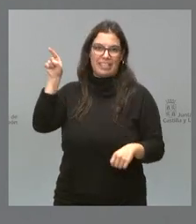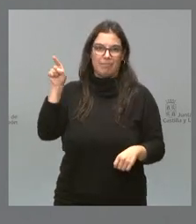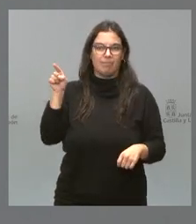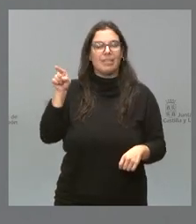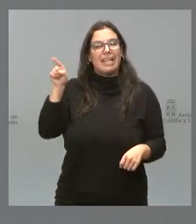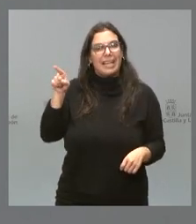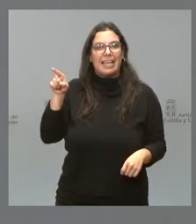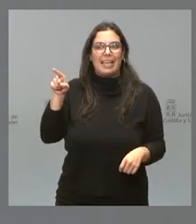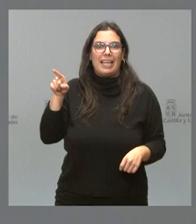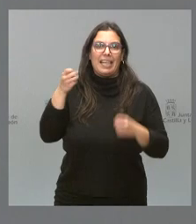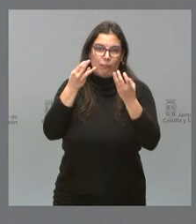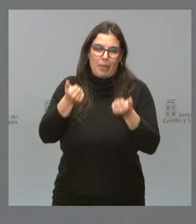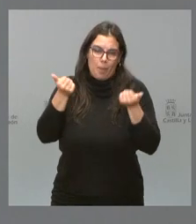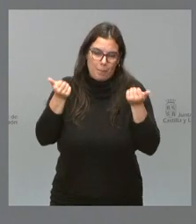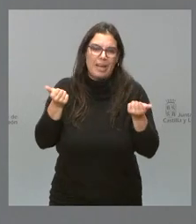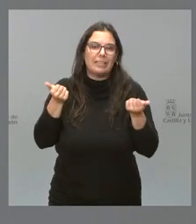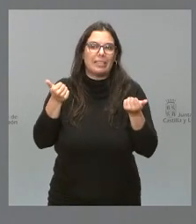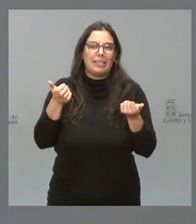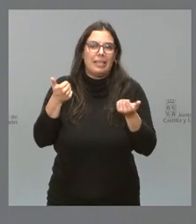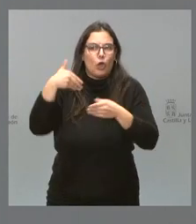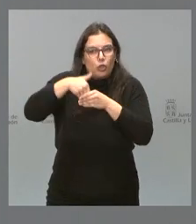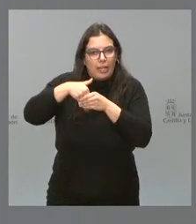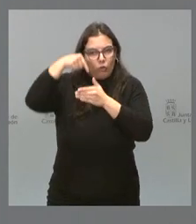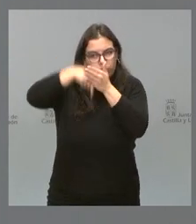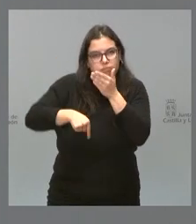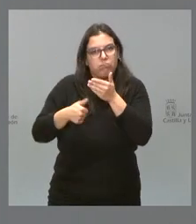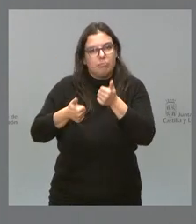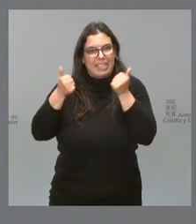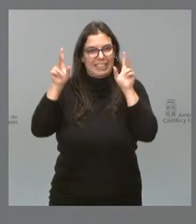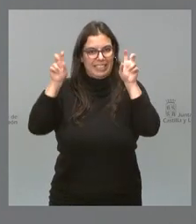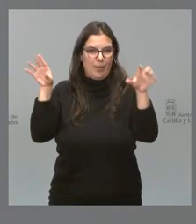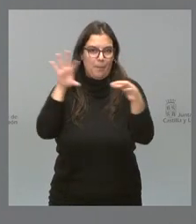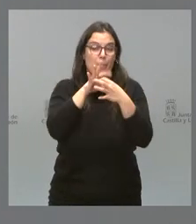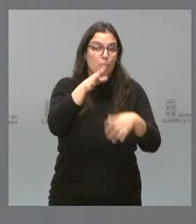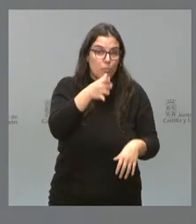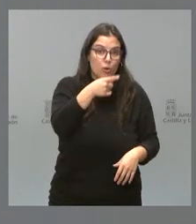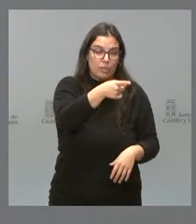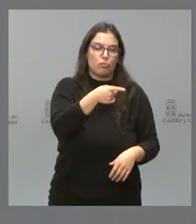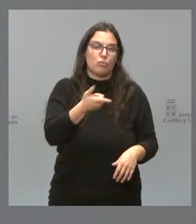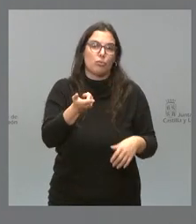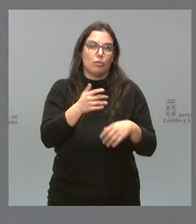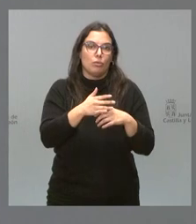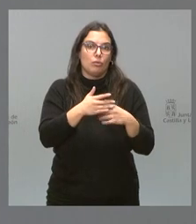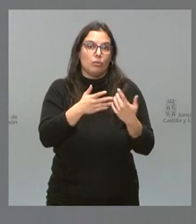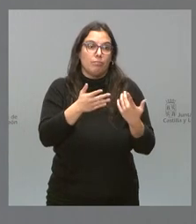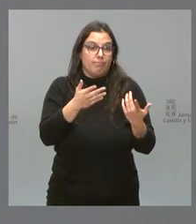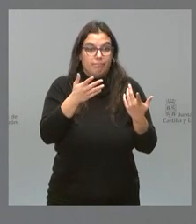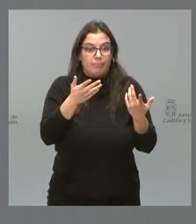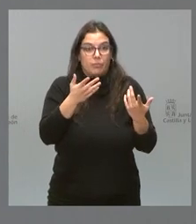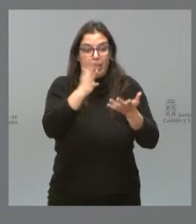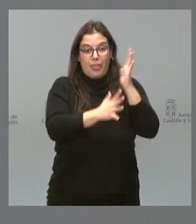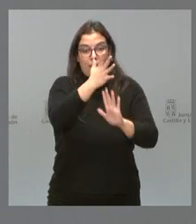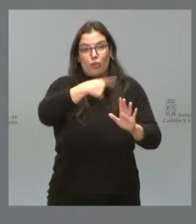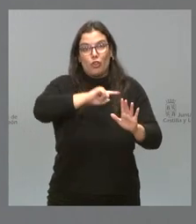tener más información y más contenido relación con este asunto Esa es la principal cuestión Por la cual en relación con este